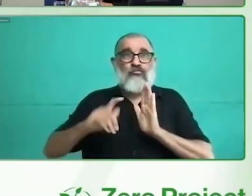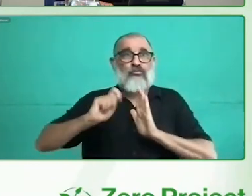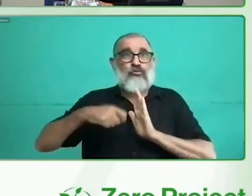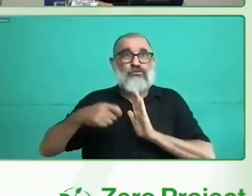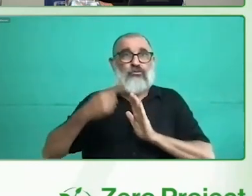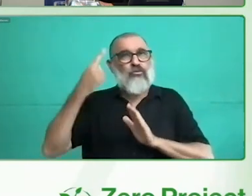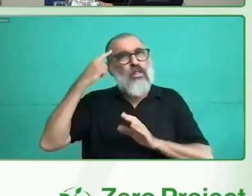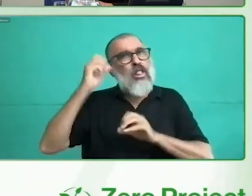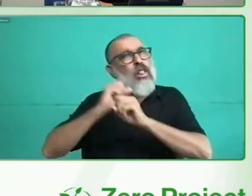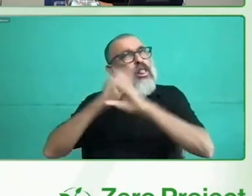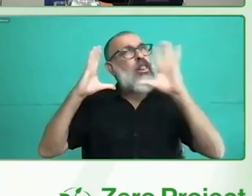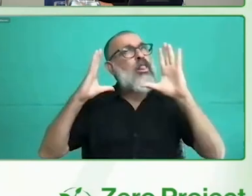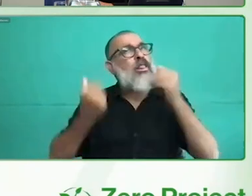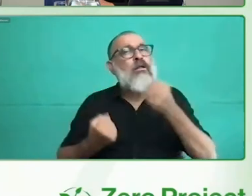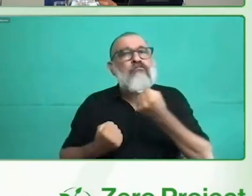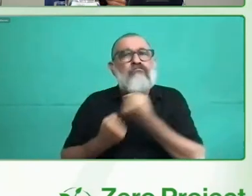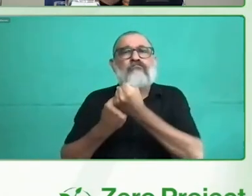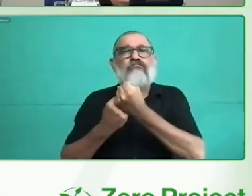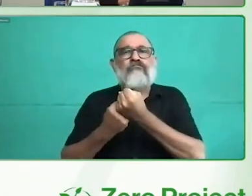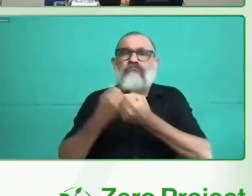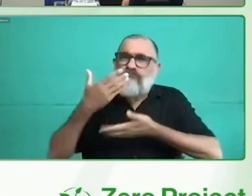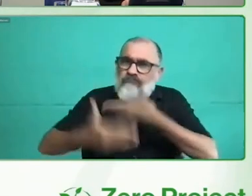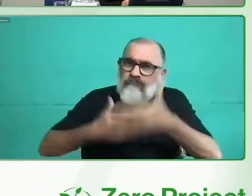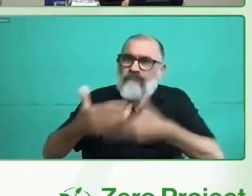con nosotros en este proyecto,